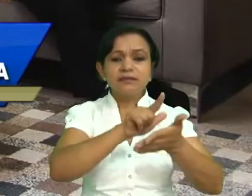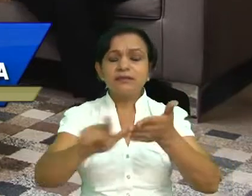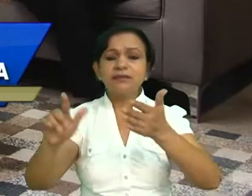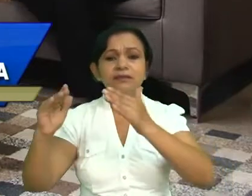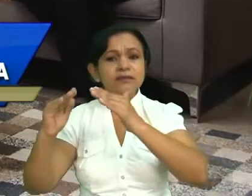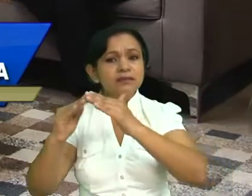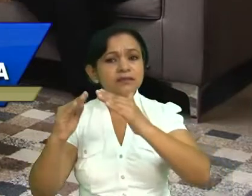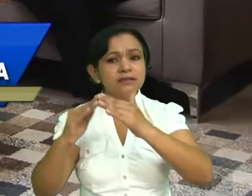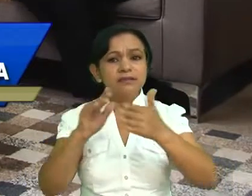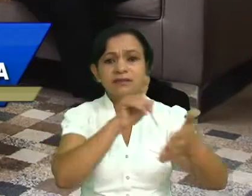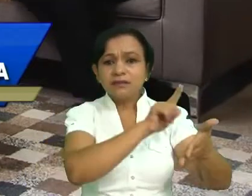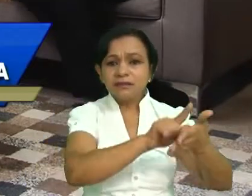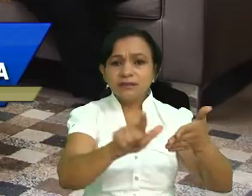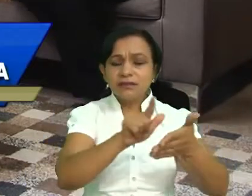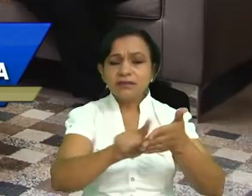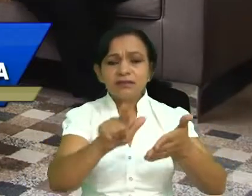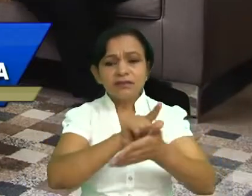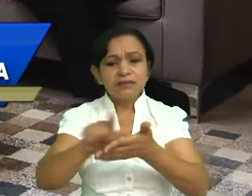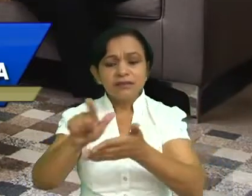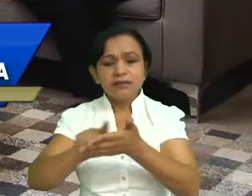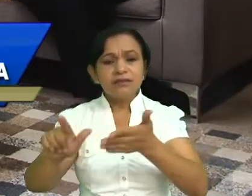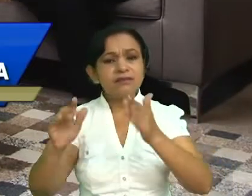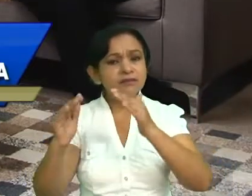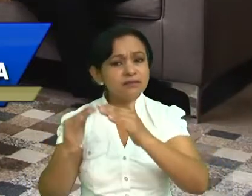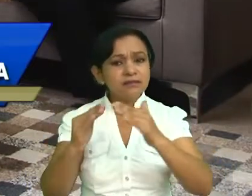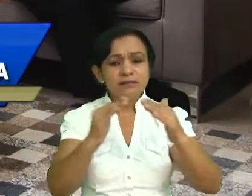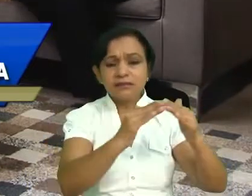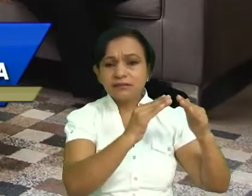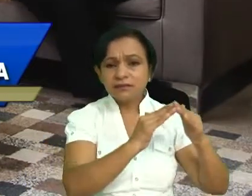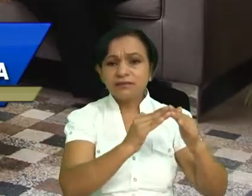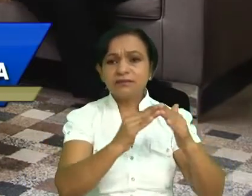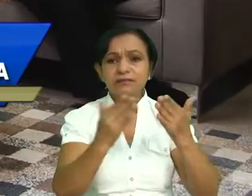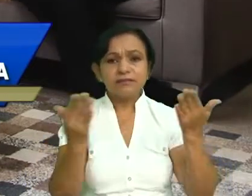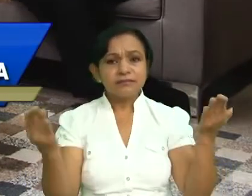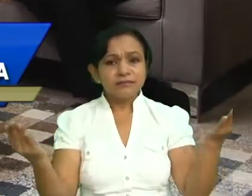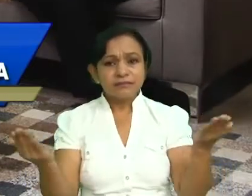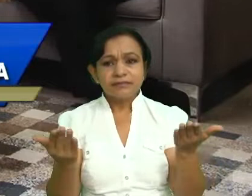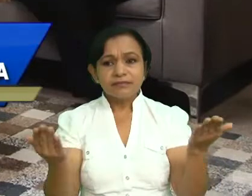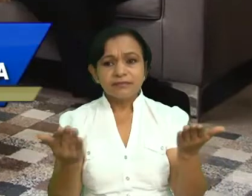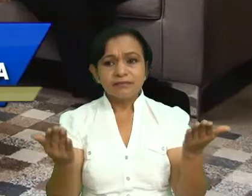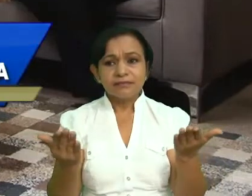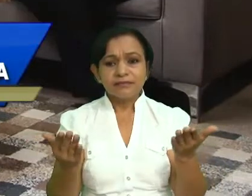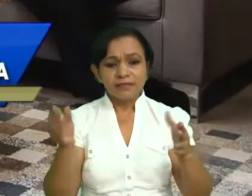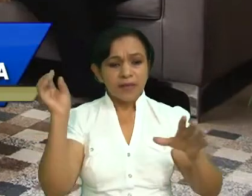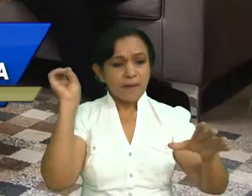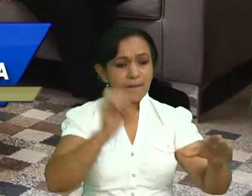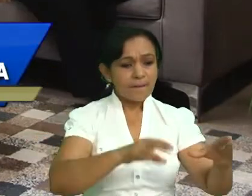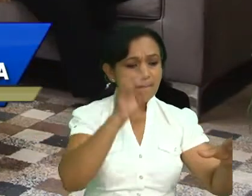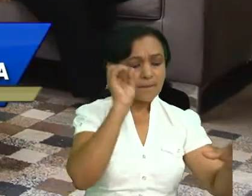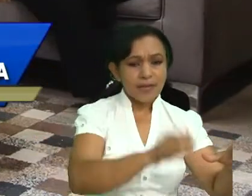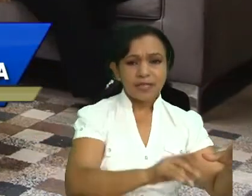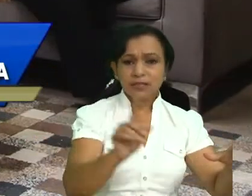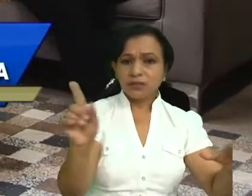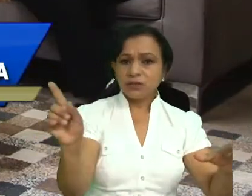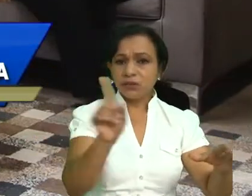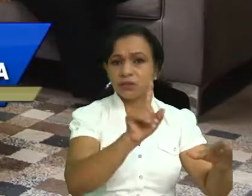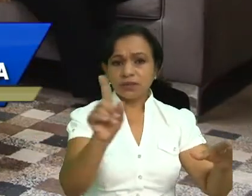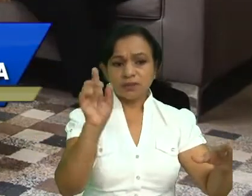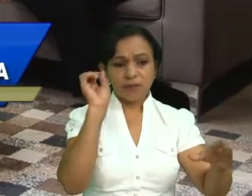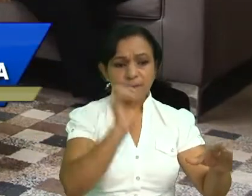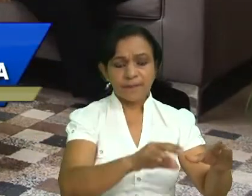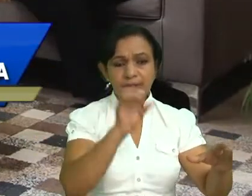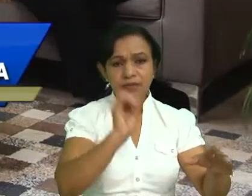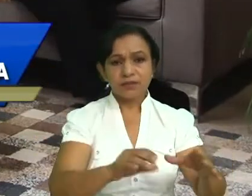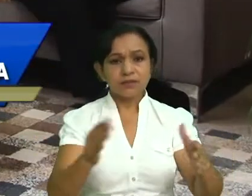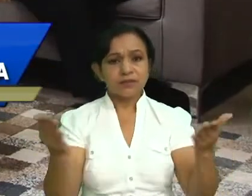ser esencial, limpiar nuestro espacio, no solamente de la basura, que eso es algo que ya nosotros hemos